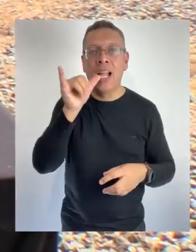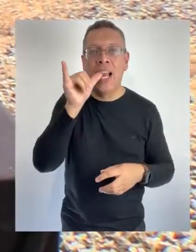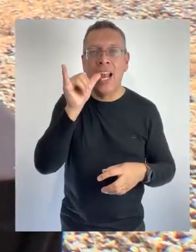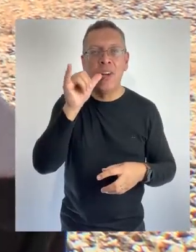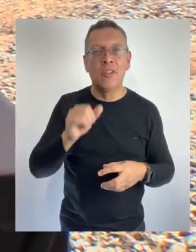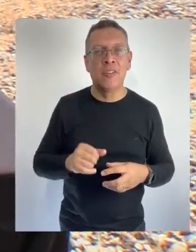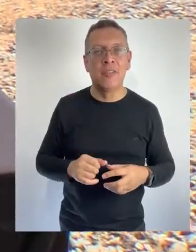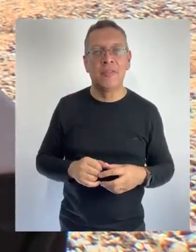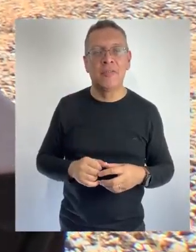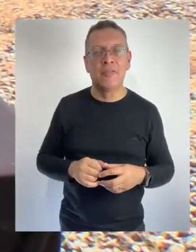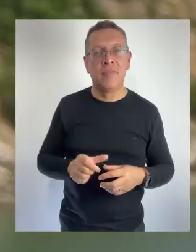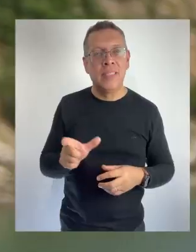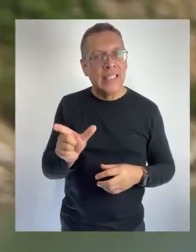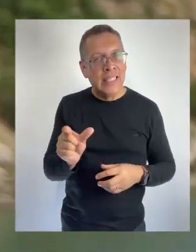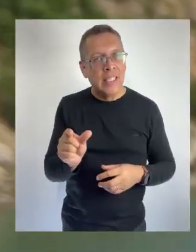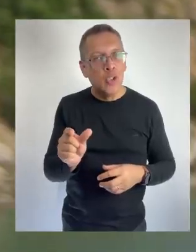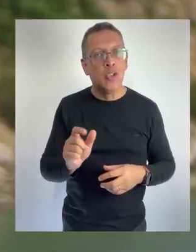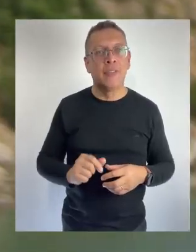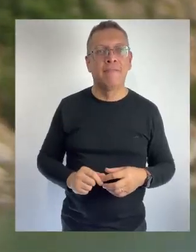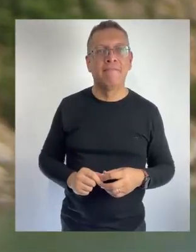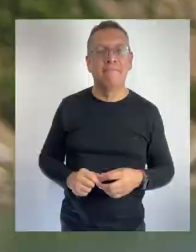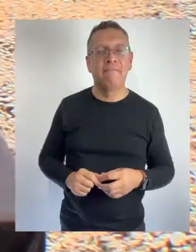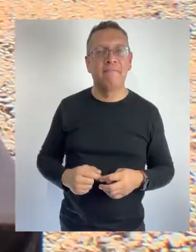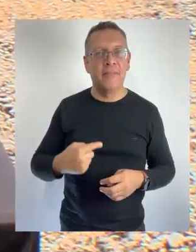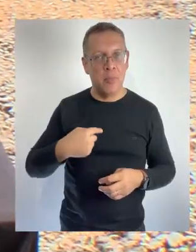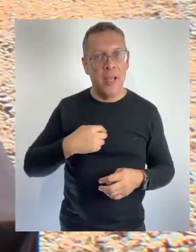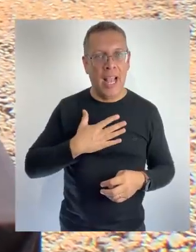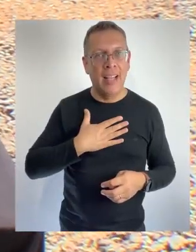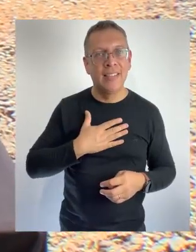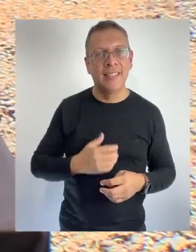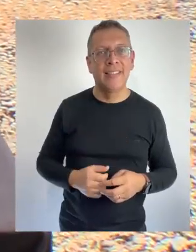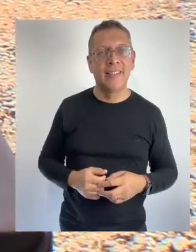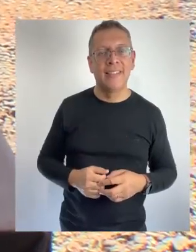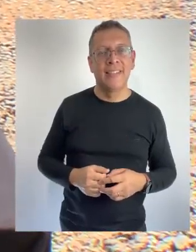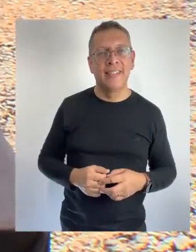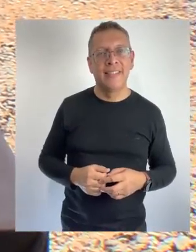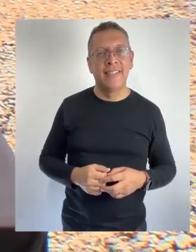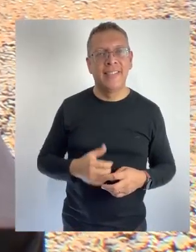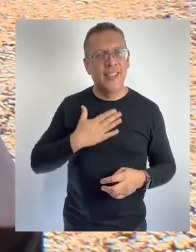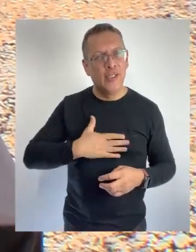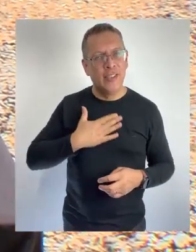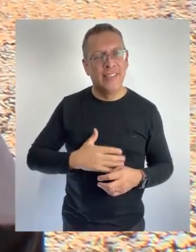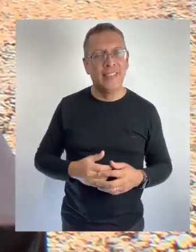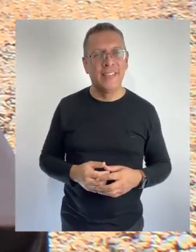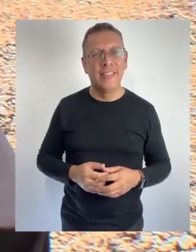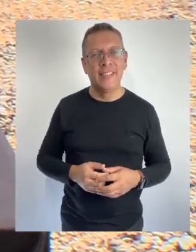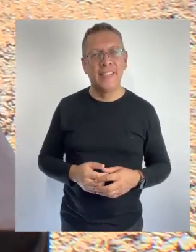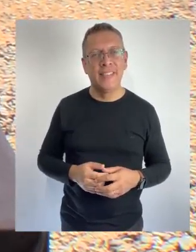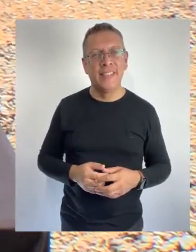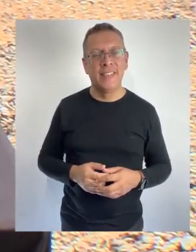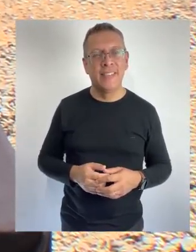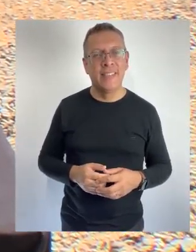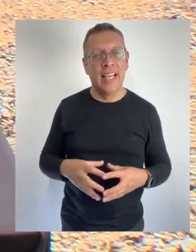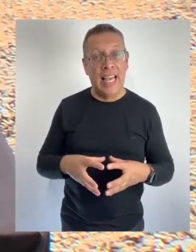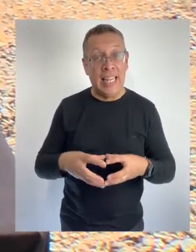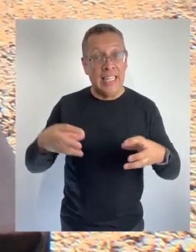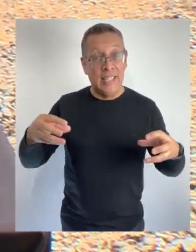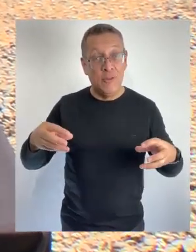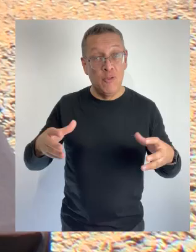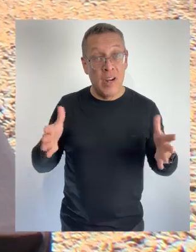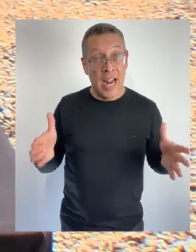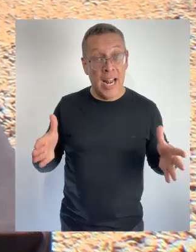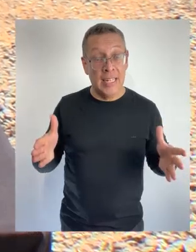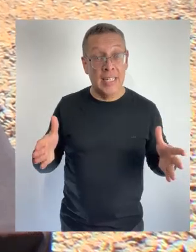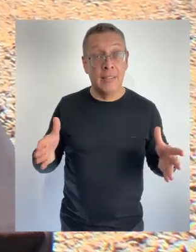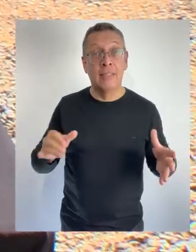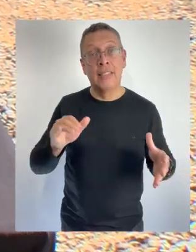llamamos, los pequeñitos. Los zapallos ronditos. Chico, eso. Sí, no. Es francés, o sea, el zapallo italiano